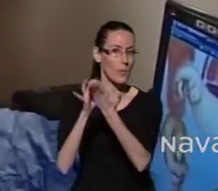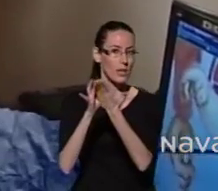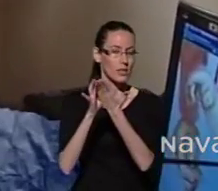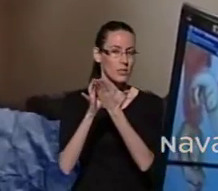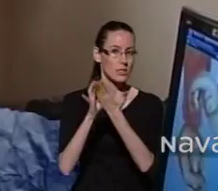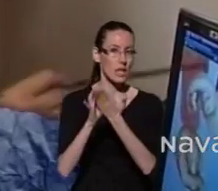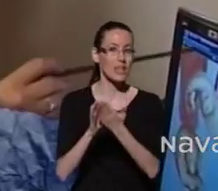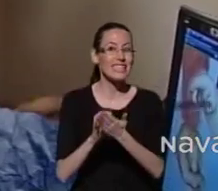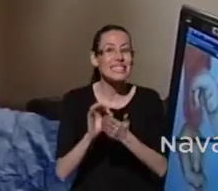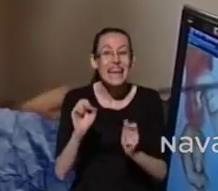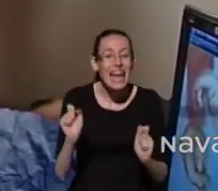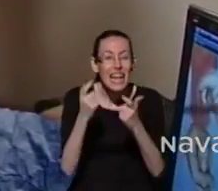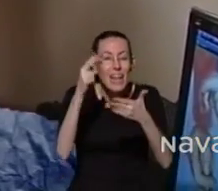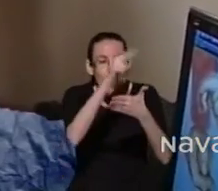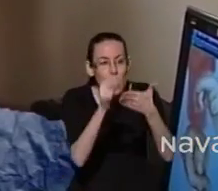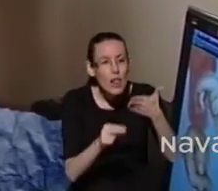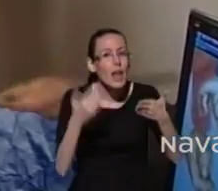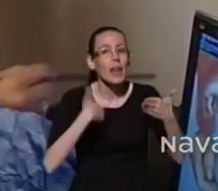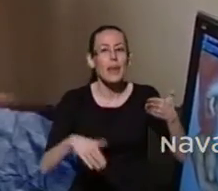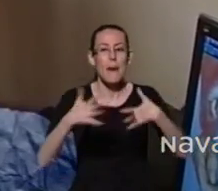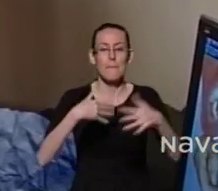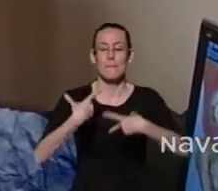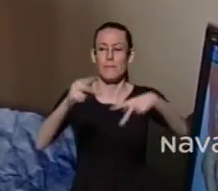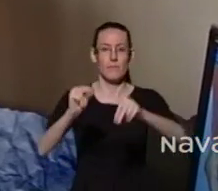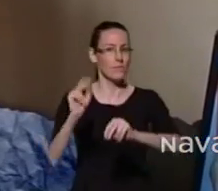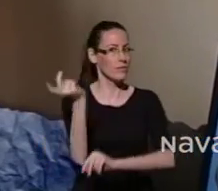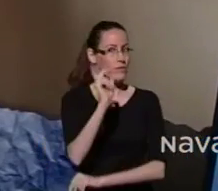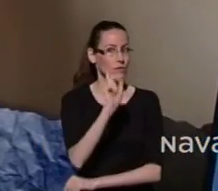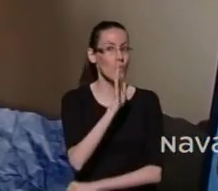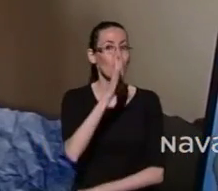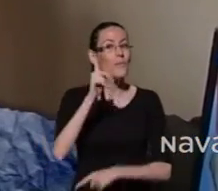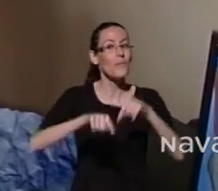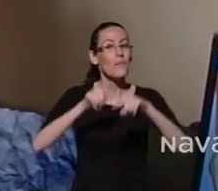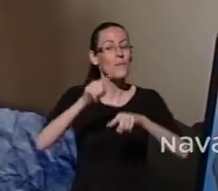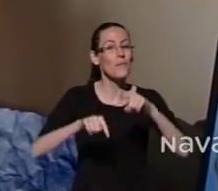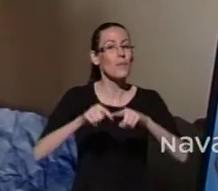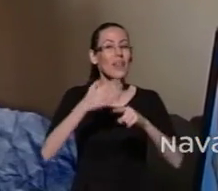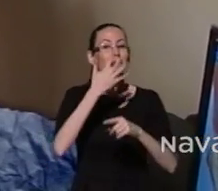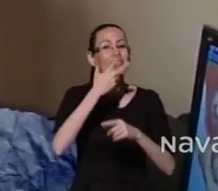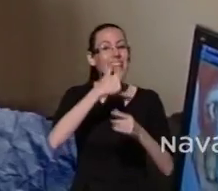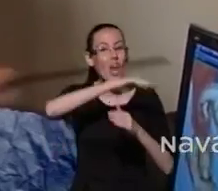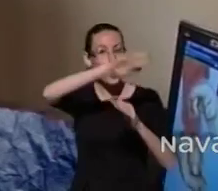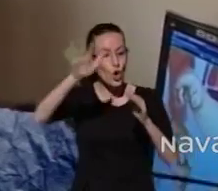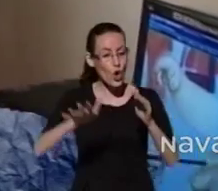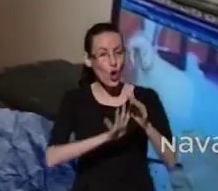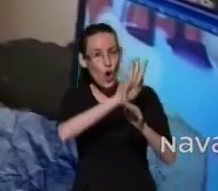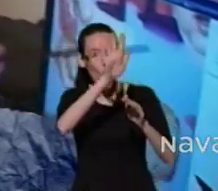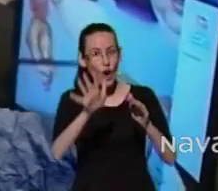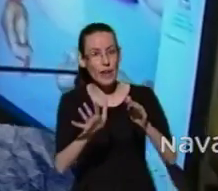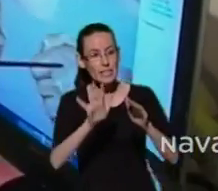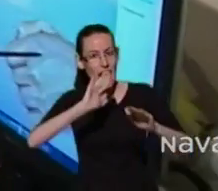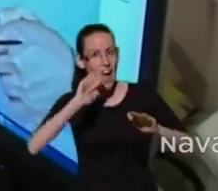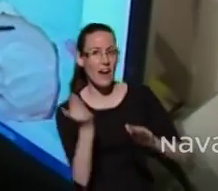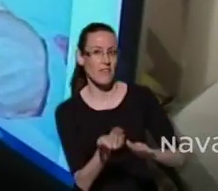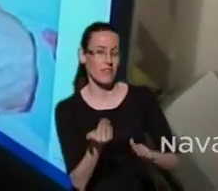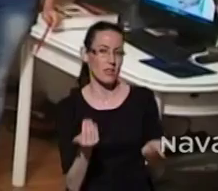terminar esa mano, puesto que el resto de los colores van a condicionar esa mano también, ese color de esa mano. Aún sabiendo qué